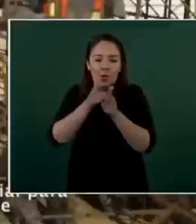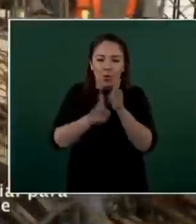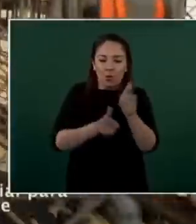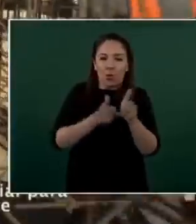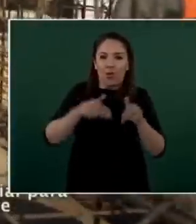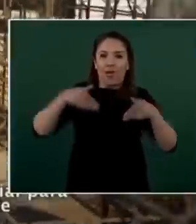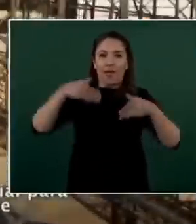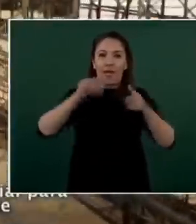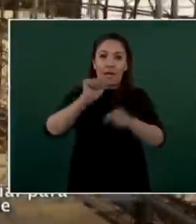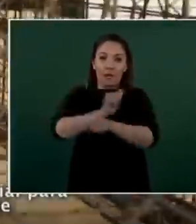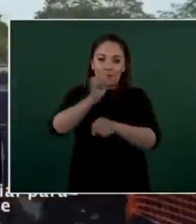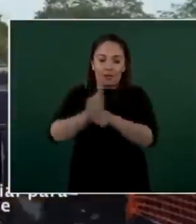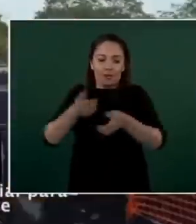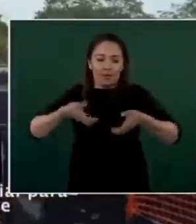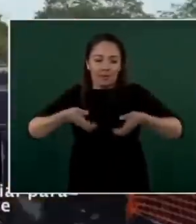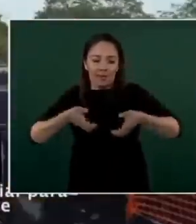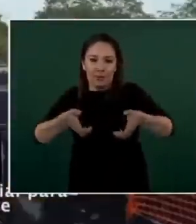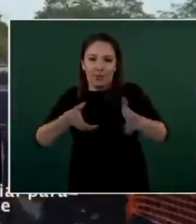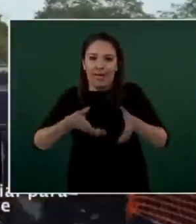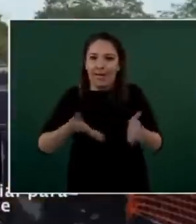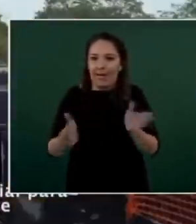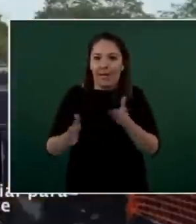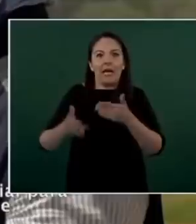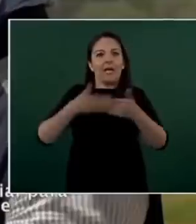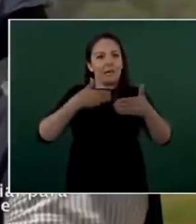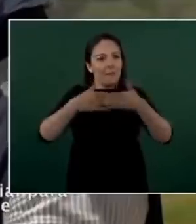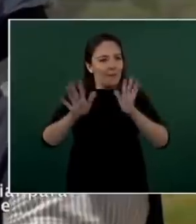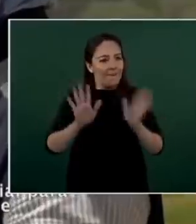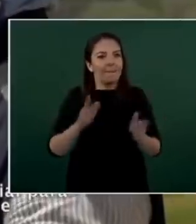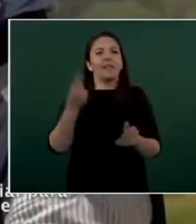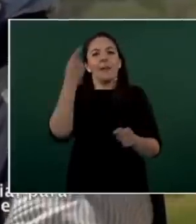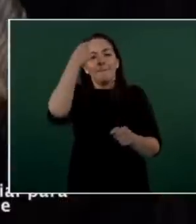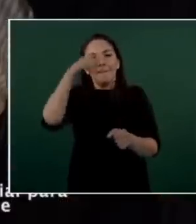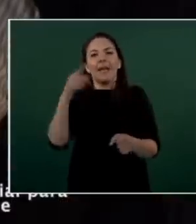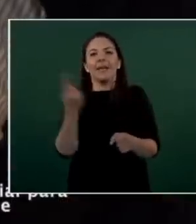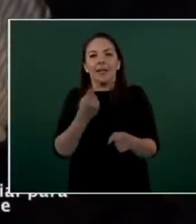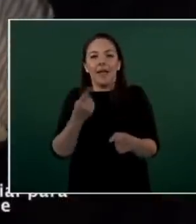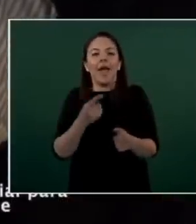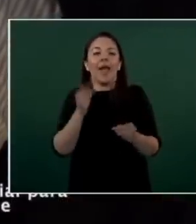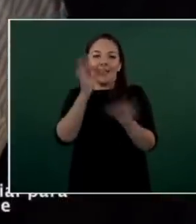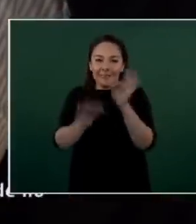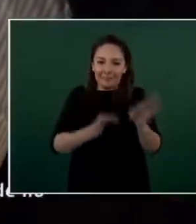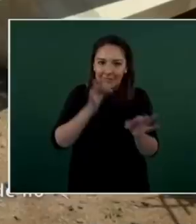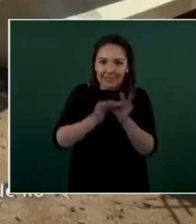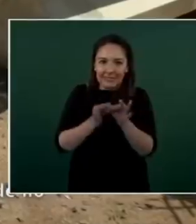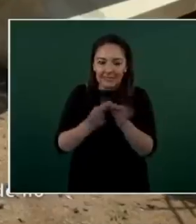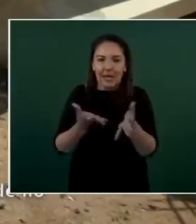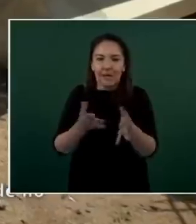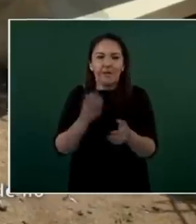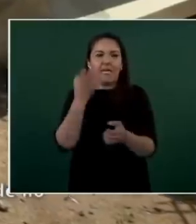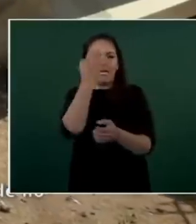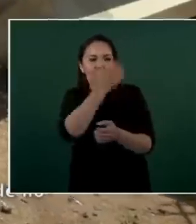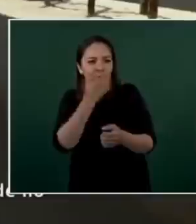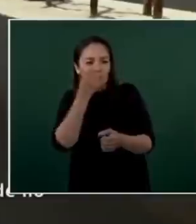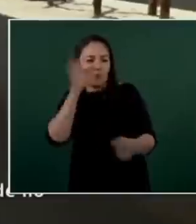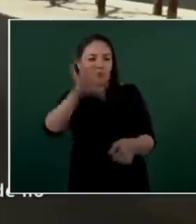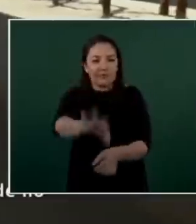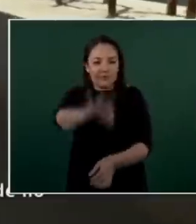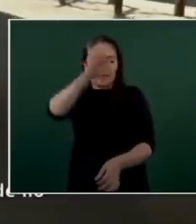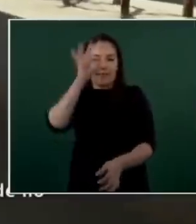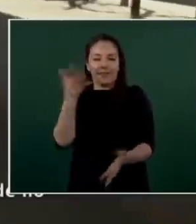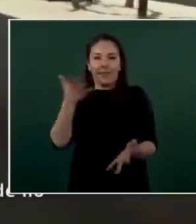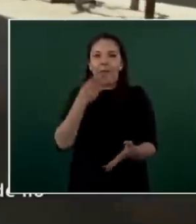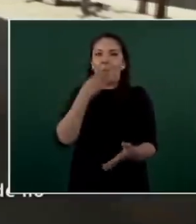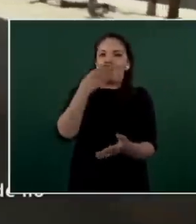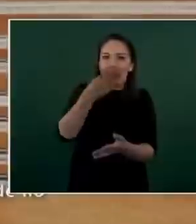pasos vehiculares cumplen una función esencial para el proyecto su ubicación es elegida con base en estudios de permeabilidad con el objetivo de no